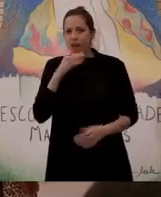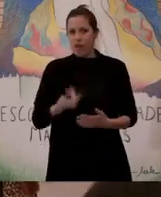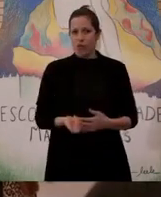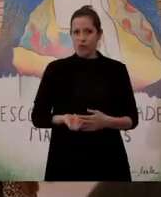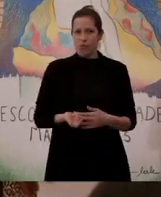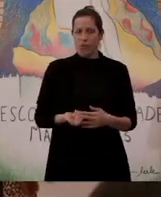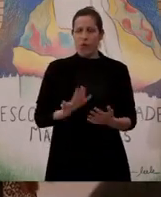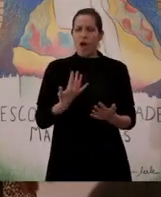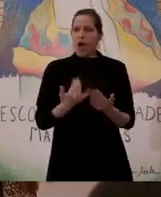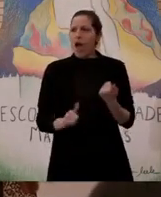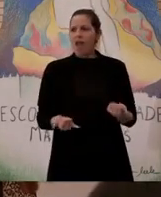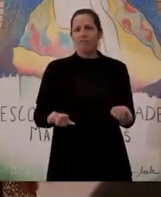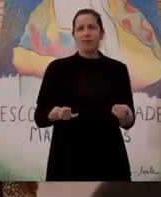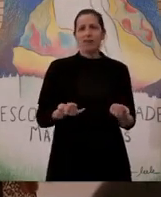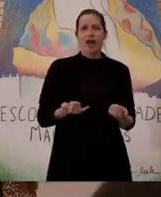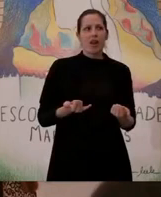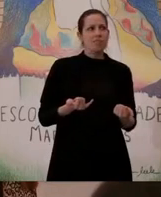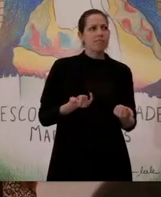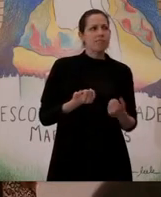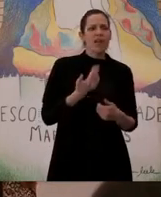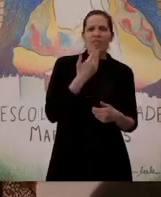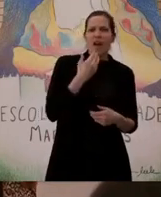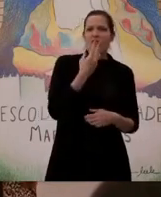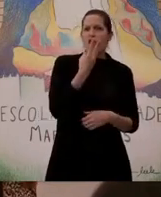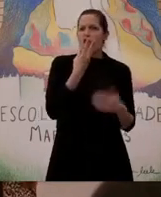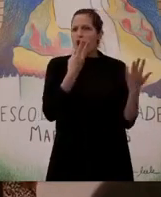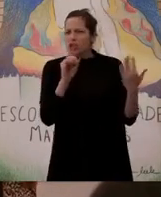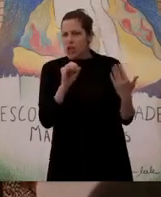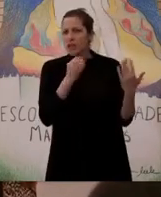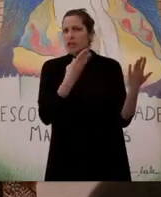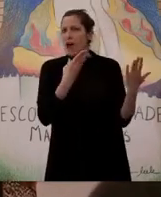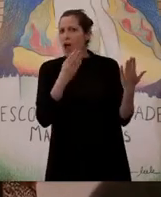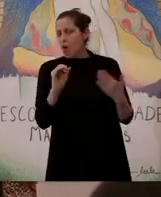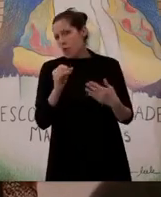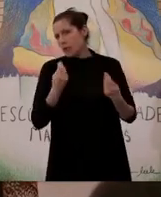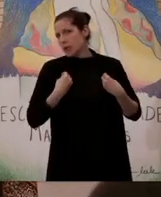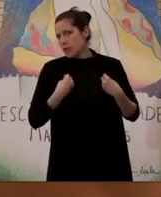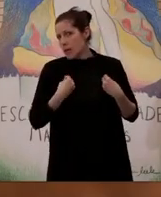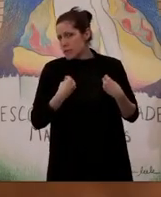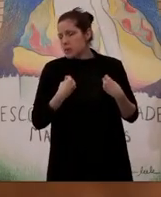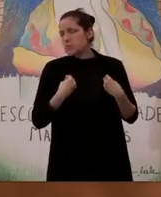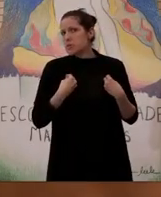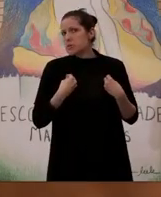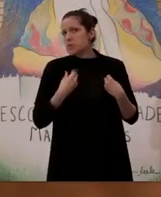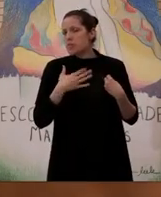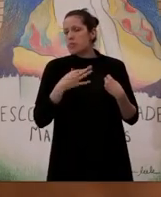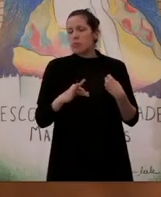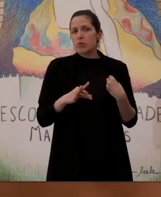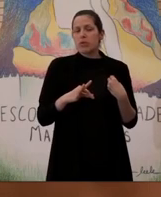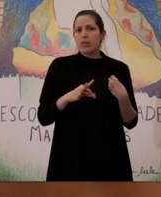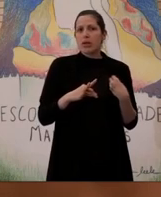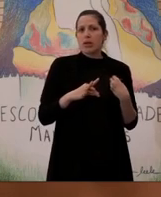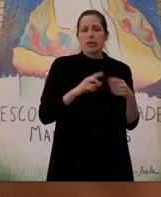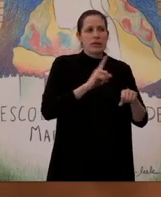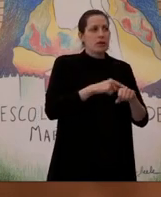mí la vida vaya a ser o intenta como monto 90 años y estar aquí perdiendo tempo con este Ay por favor que te llamemos qué hacer no